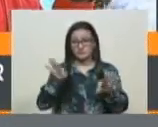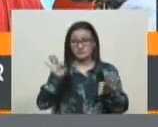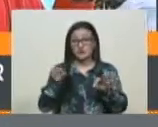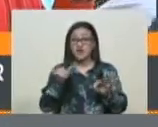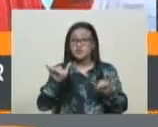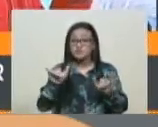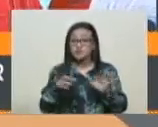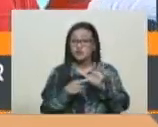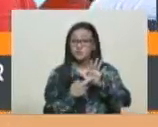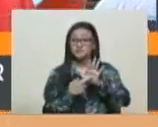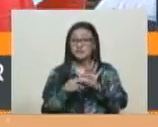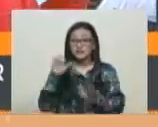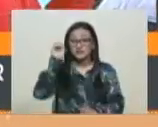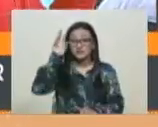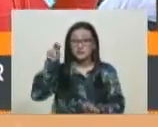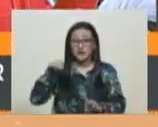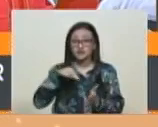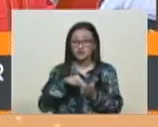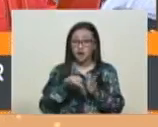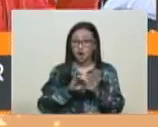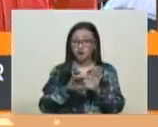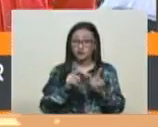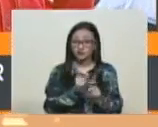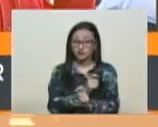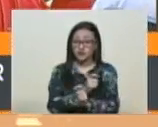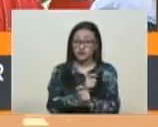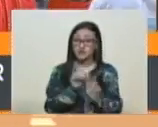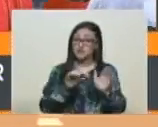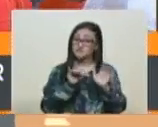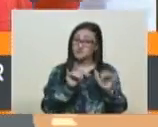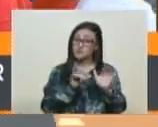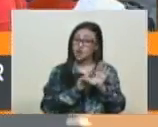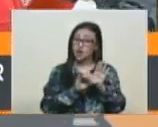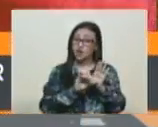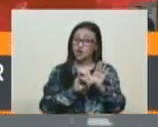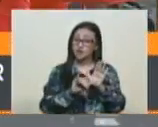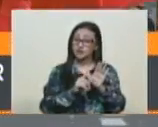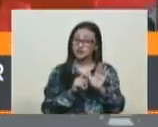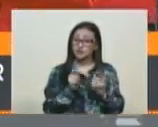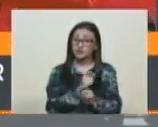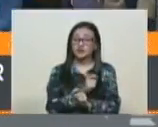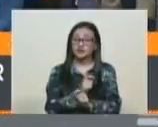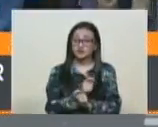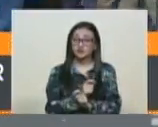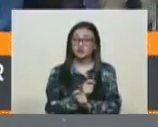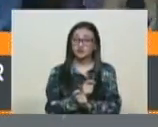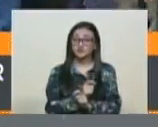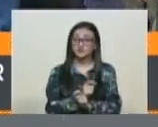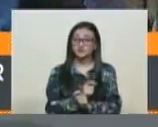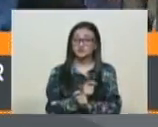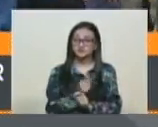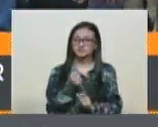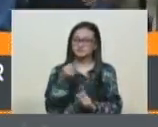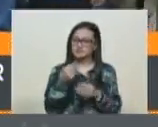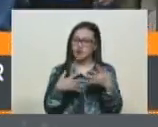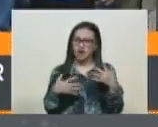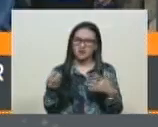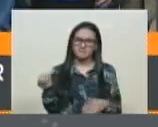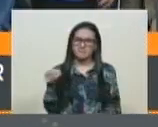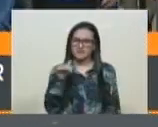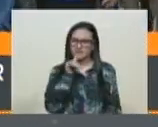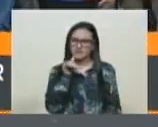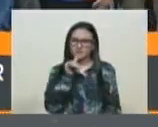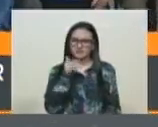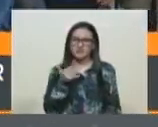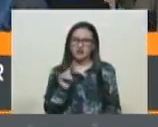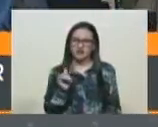representantes a la Asamblea Constituyente. Hay muchas cosas que compartir. En este escenario,